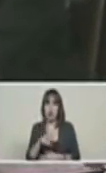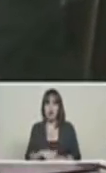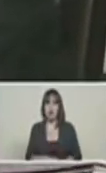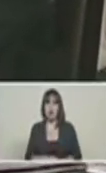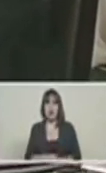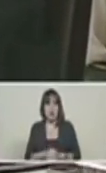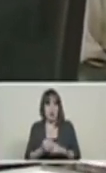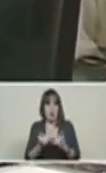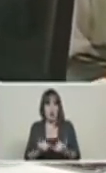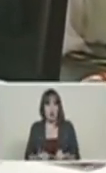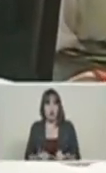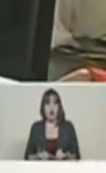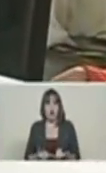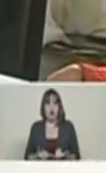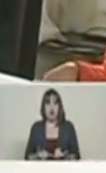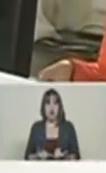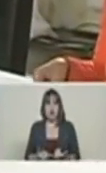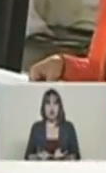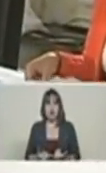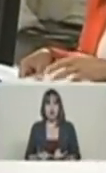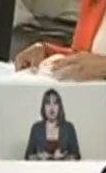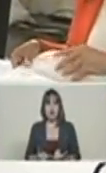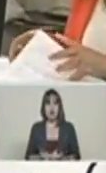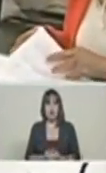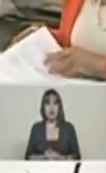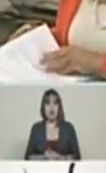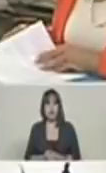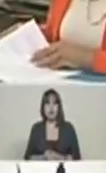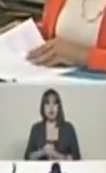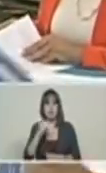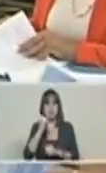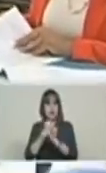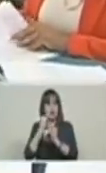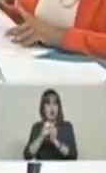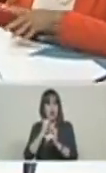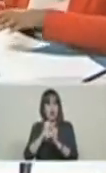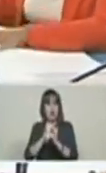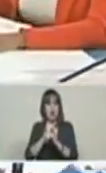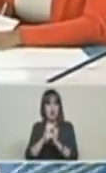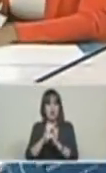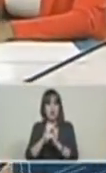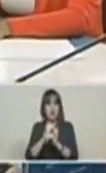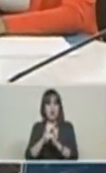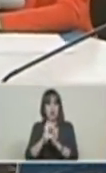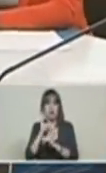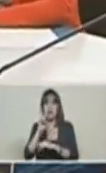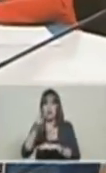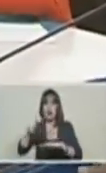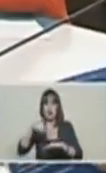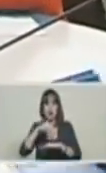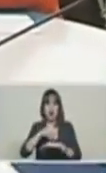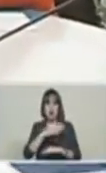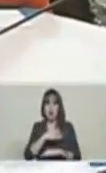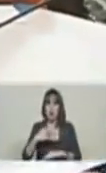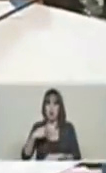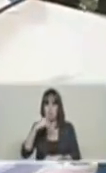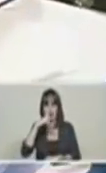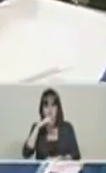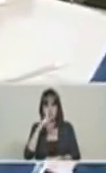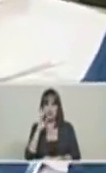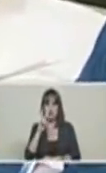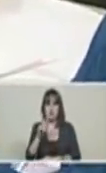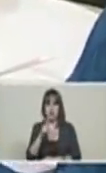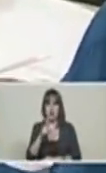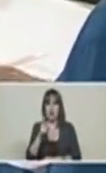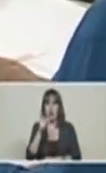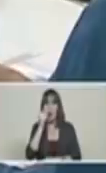y ahora, a través de la vía digital, está a nivel nacional. Yo quisiera un comentario del